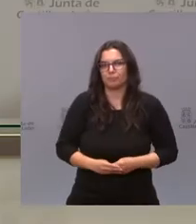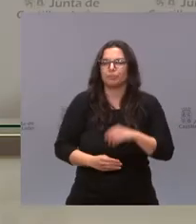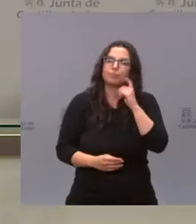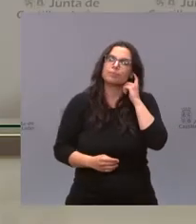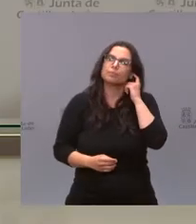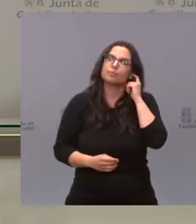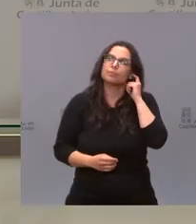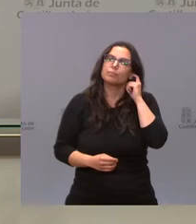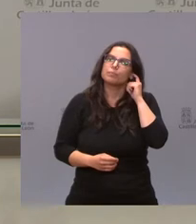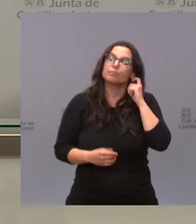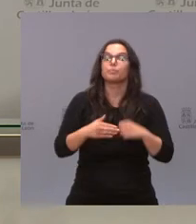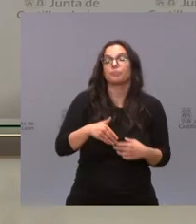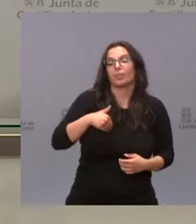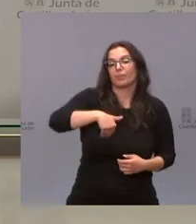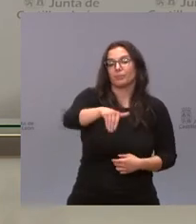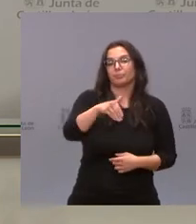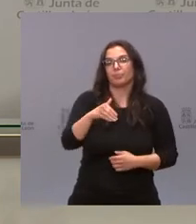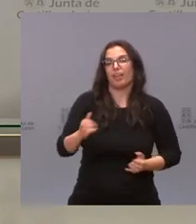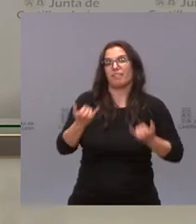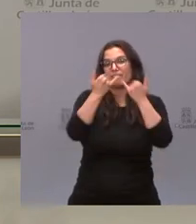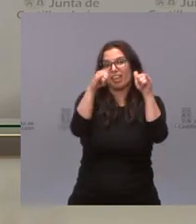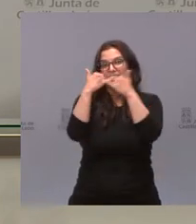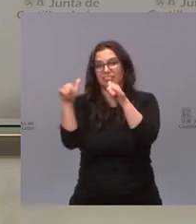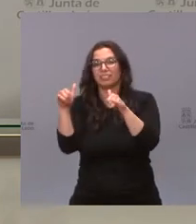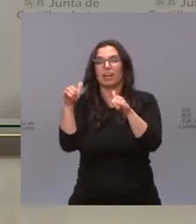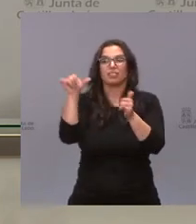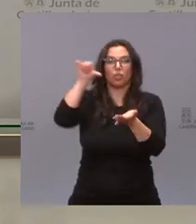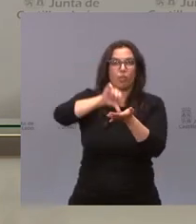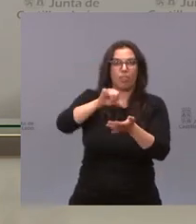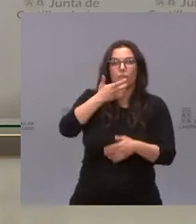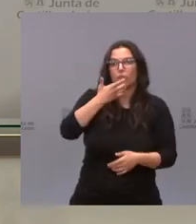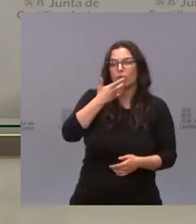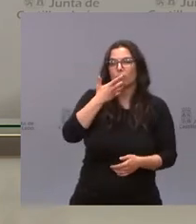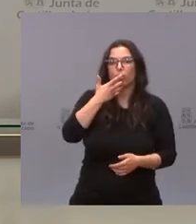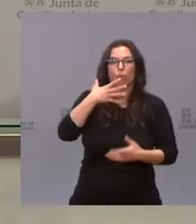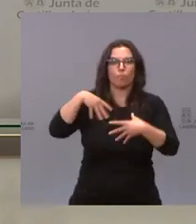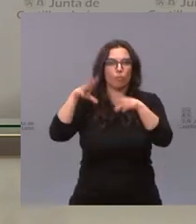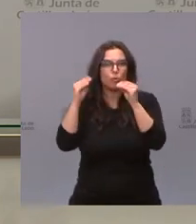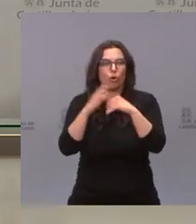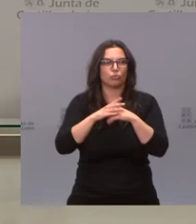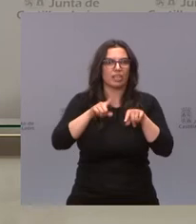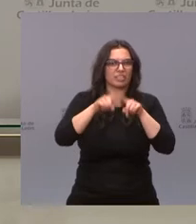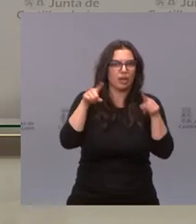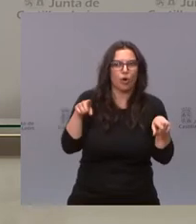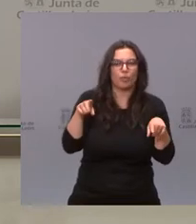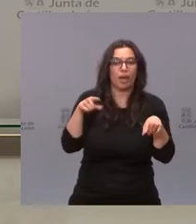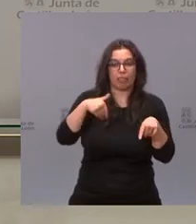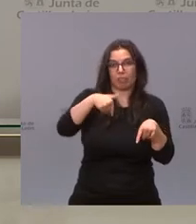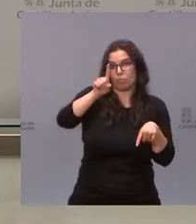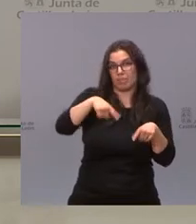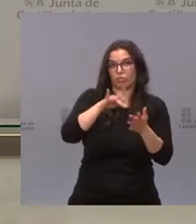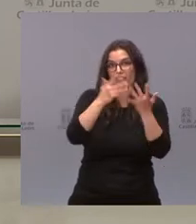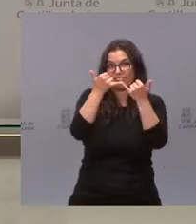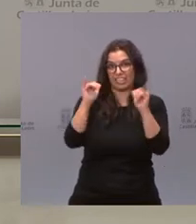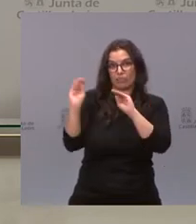Las próximas fiestas patronales que se celebran en ciudades como Burgos, Segovia, en un mes, ¿se